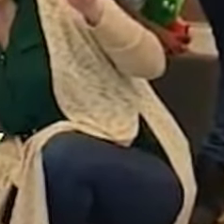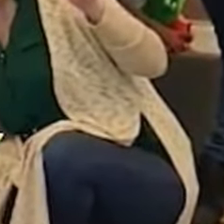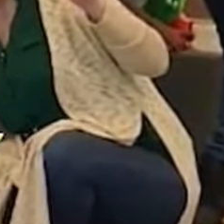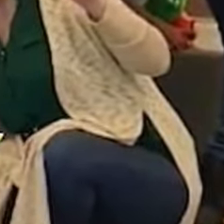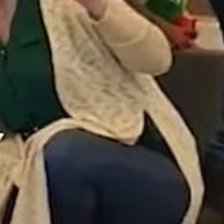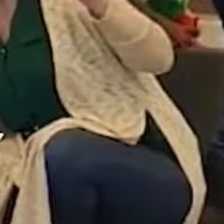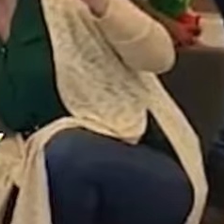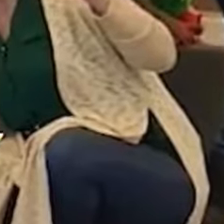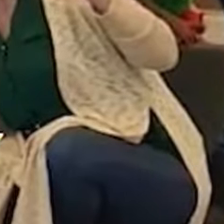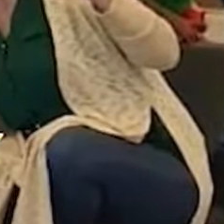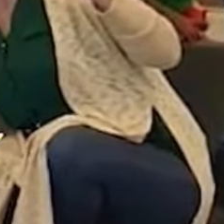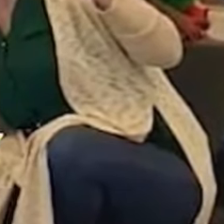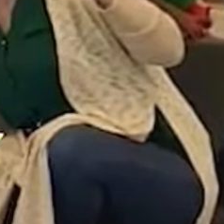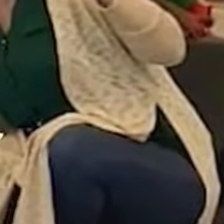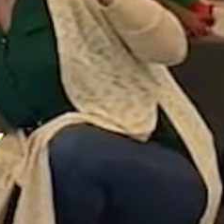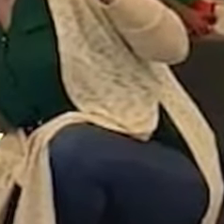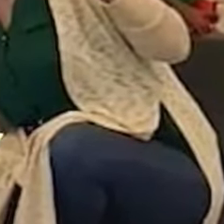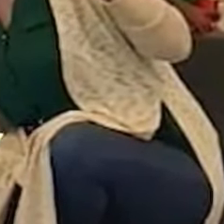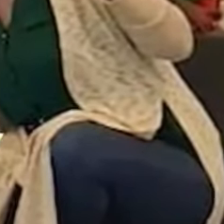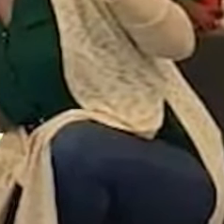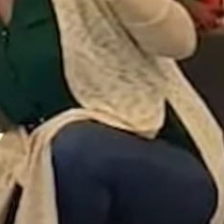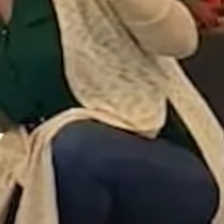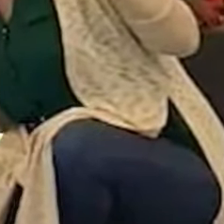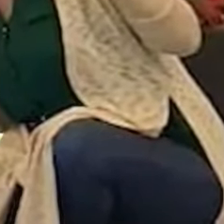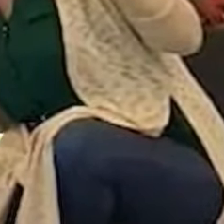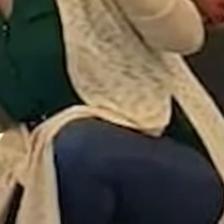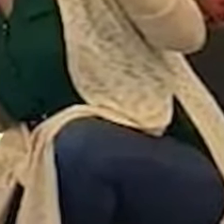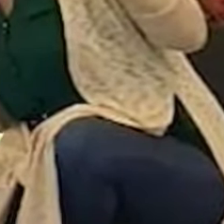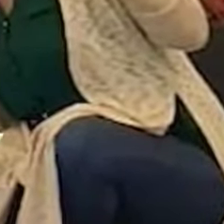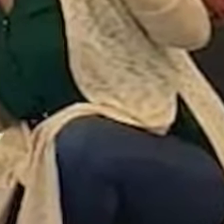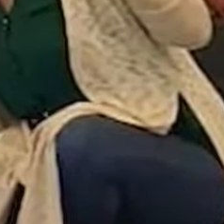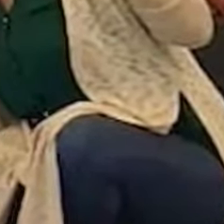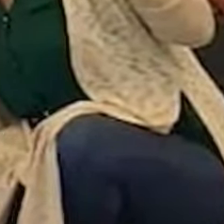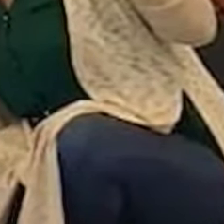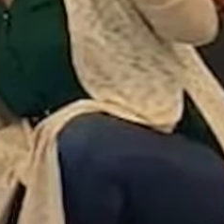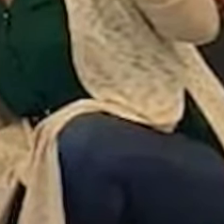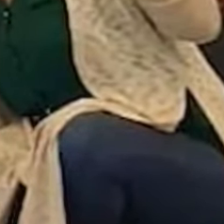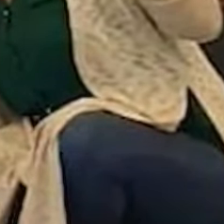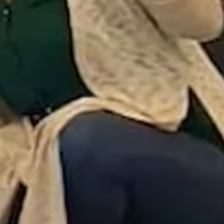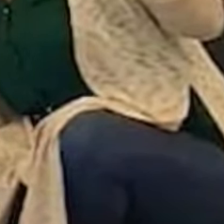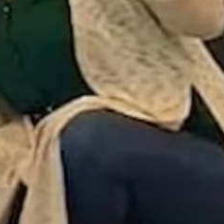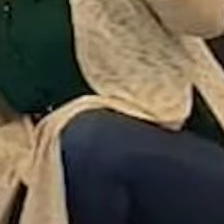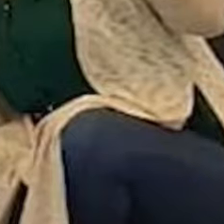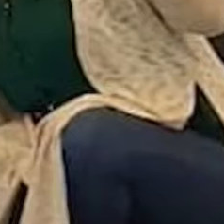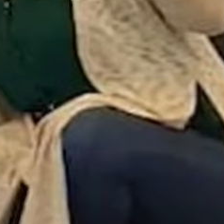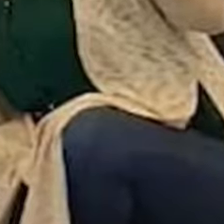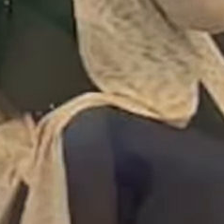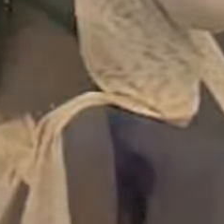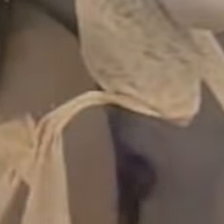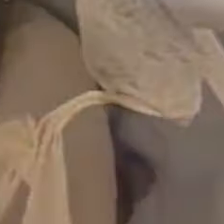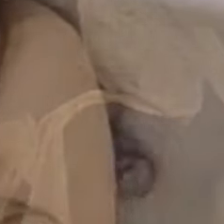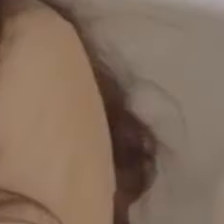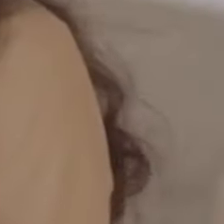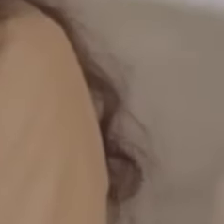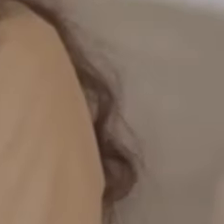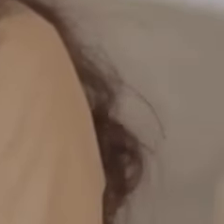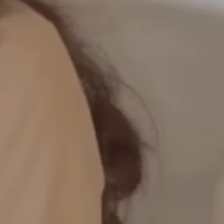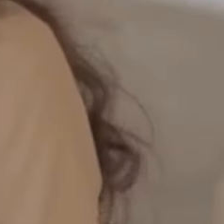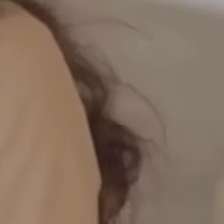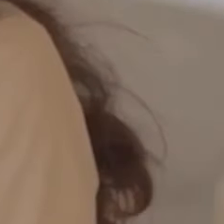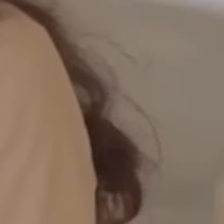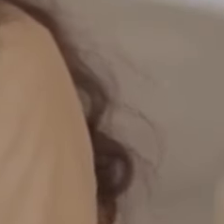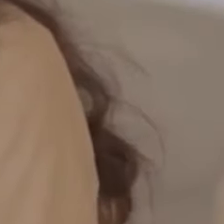muy tímida, no me gustaba hablar frente a nadie, no me gustaba socializar con nadie, entonces me ha ayudado mucho en esas partes. Tengo 2 años de